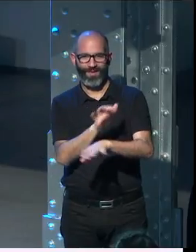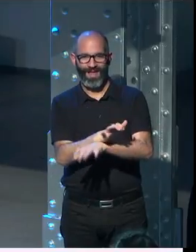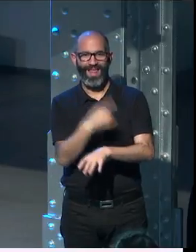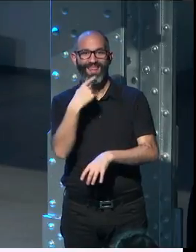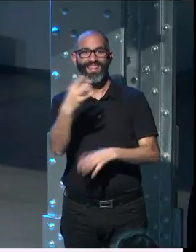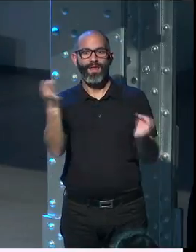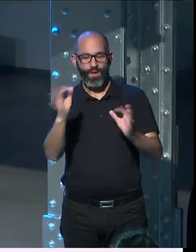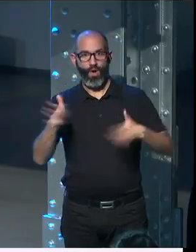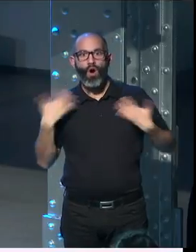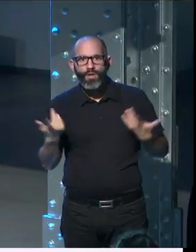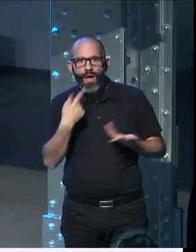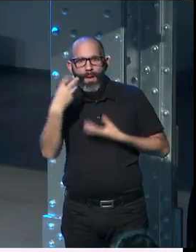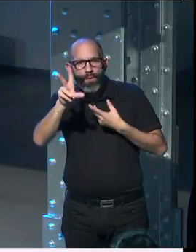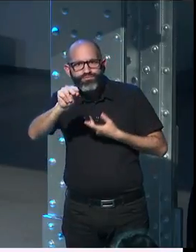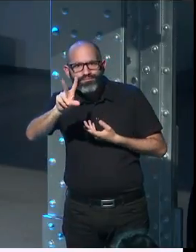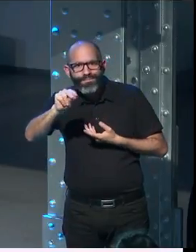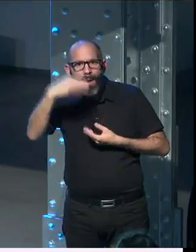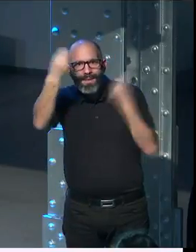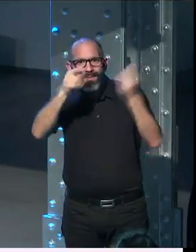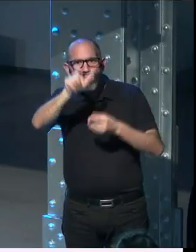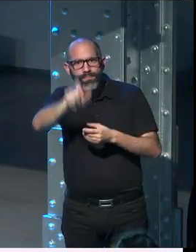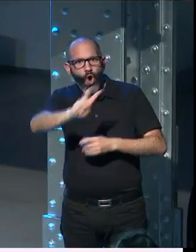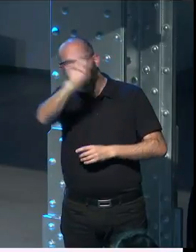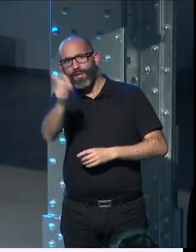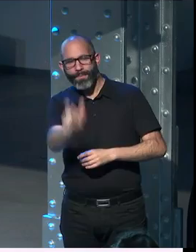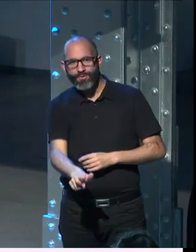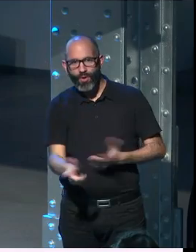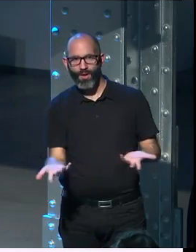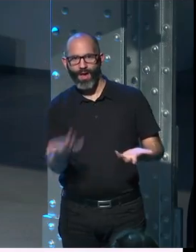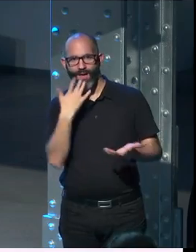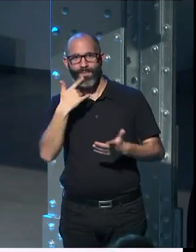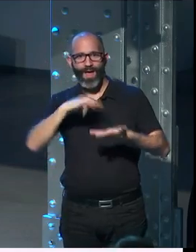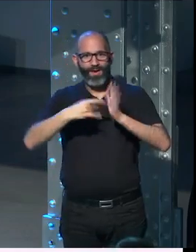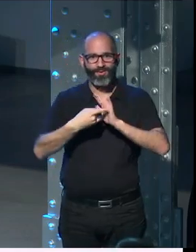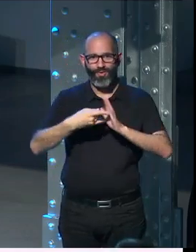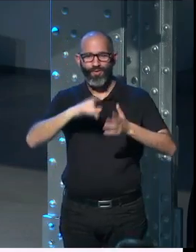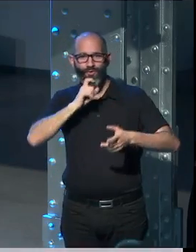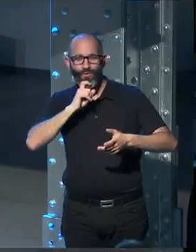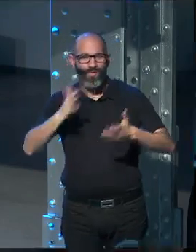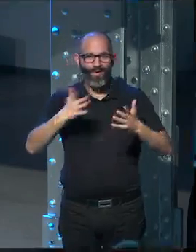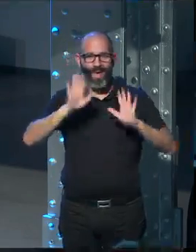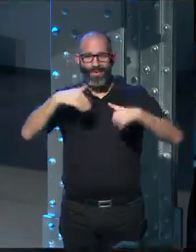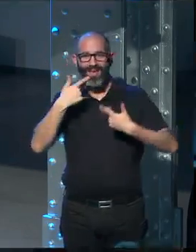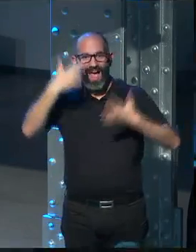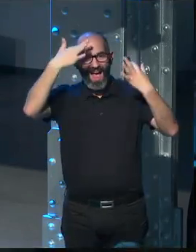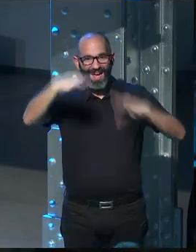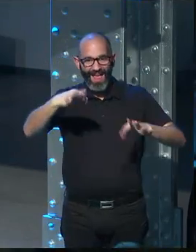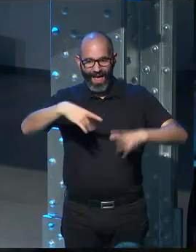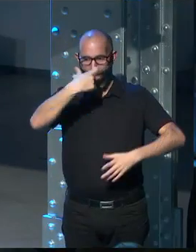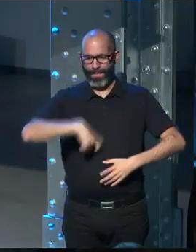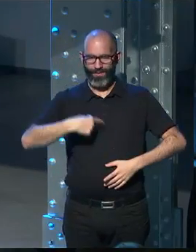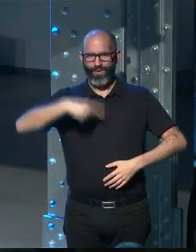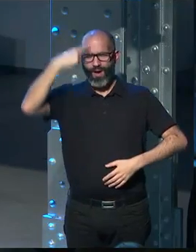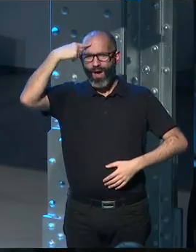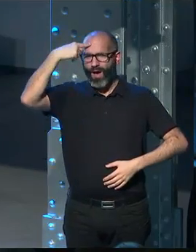que dice es, ostras, pensé que eras otra persona. O sea que, puestos a resolver el problema, deciden no creerse a sí mismo y creer al mundo, porque ¿quién se va